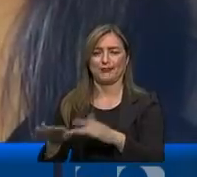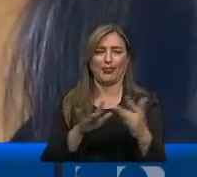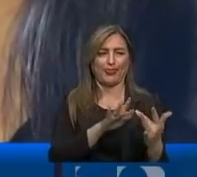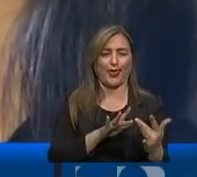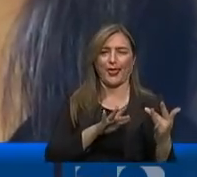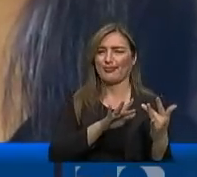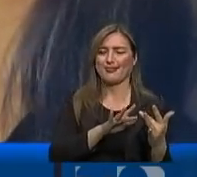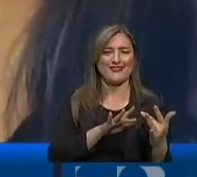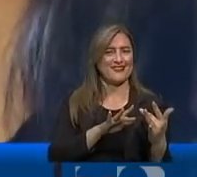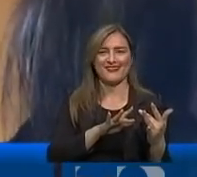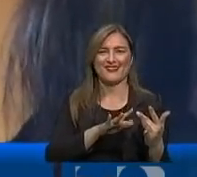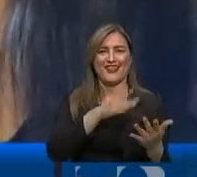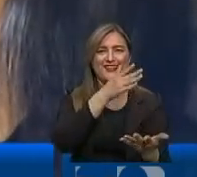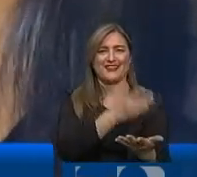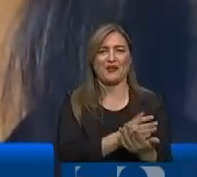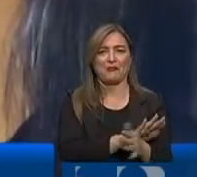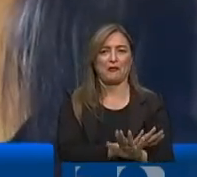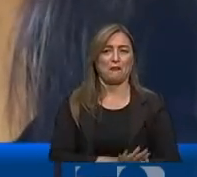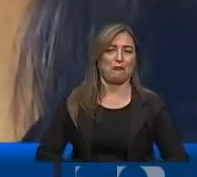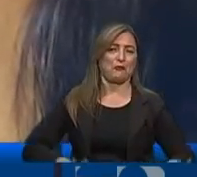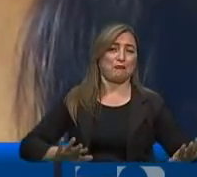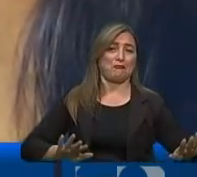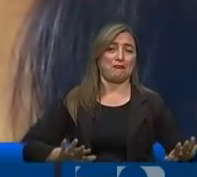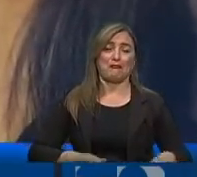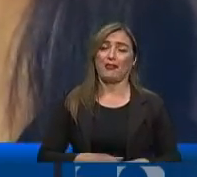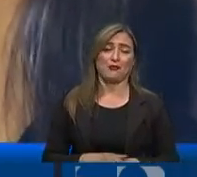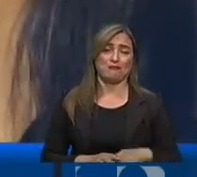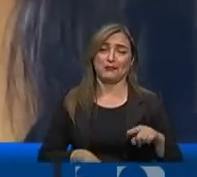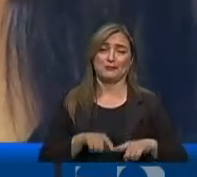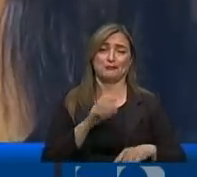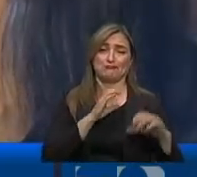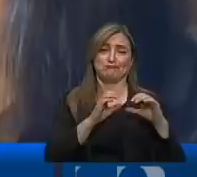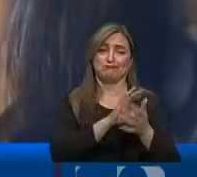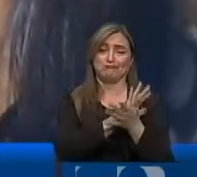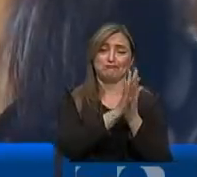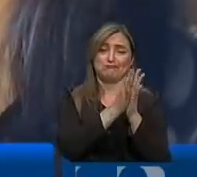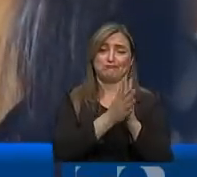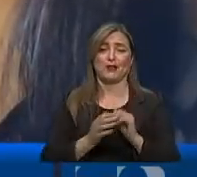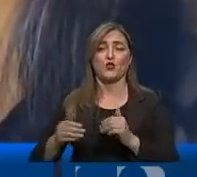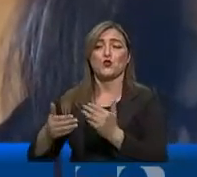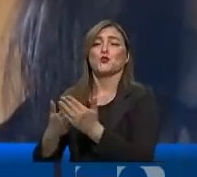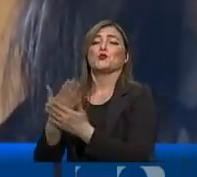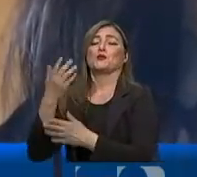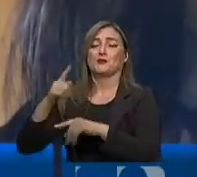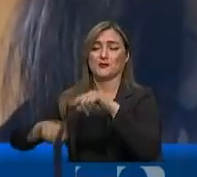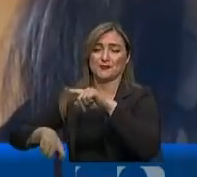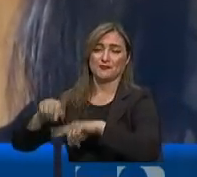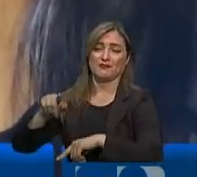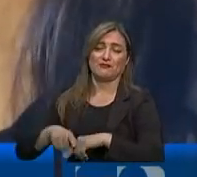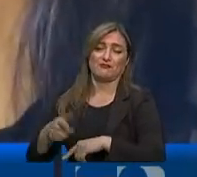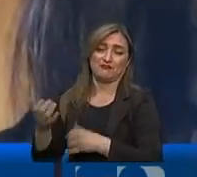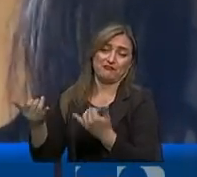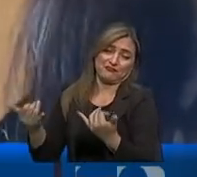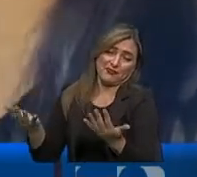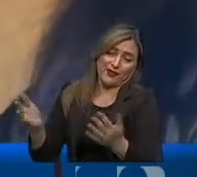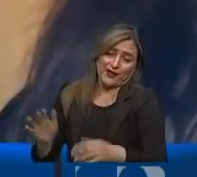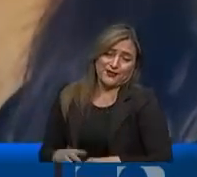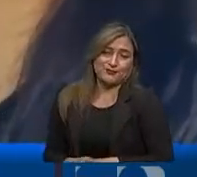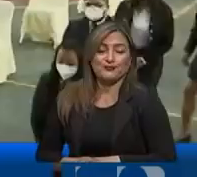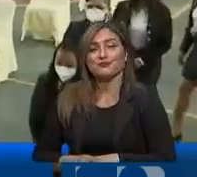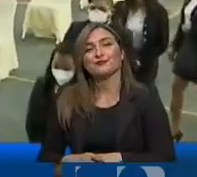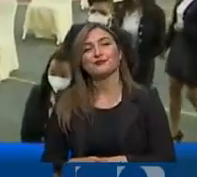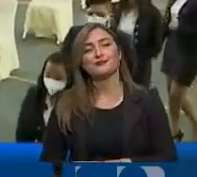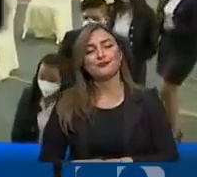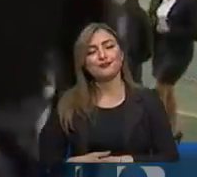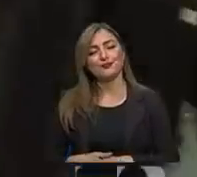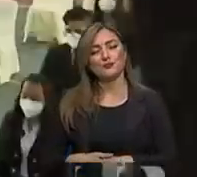que tenía antes con un cierto grupo de amigos y así, ya no hablo con ellos. Es como que los que no creía estar de amigas, ahora soy